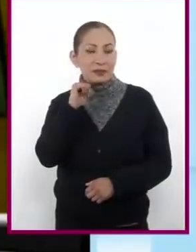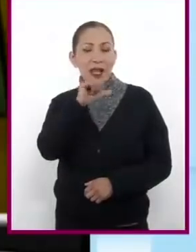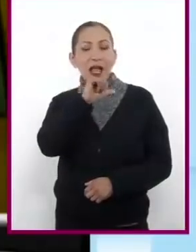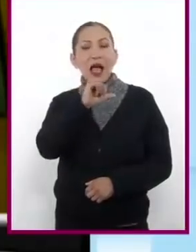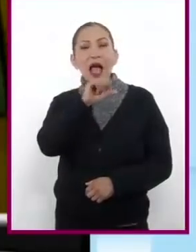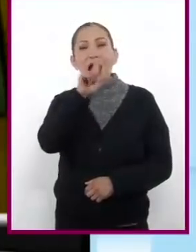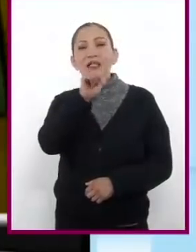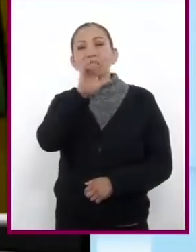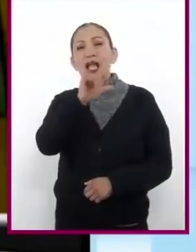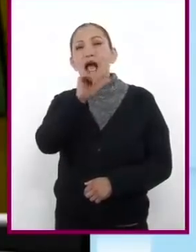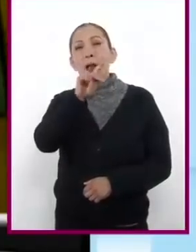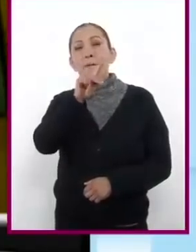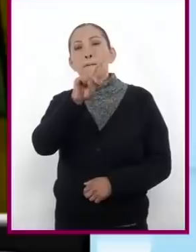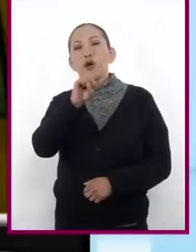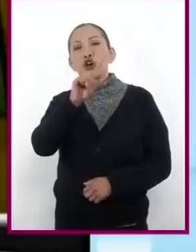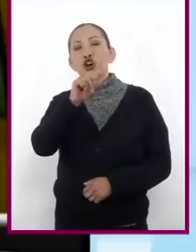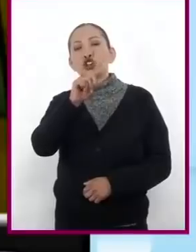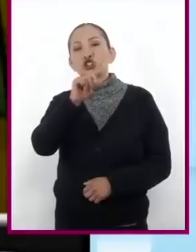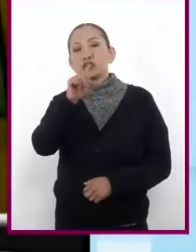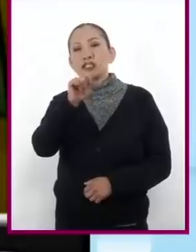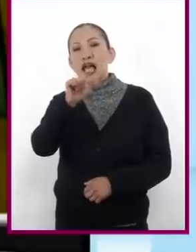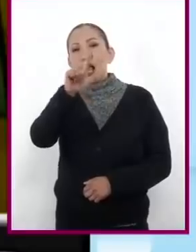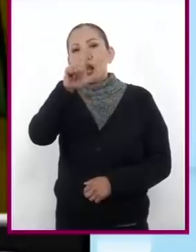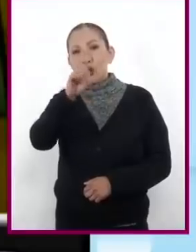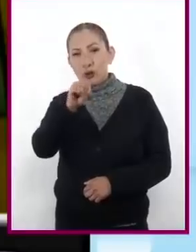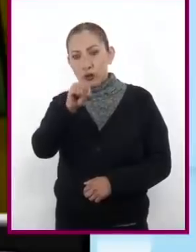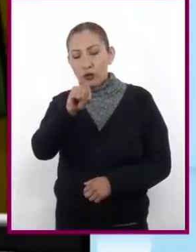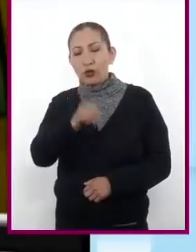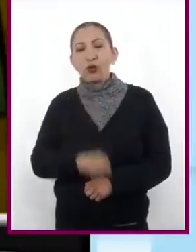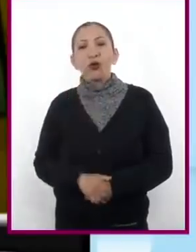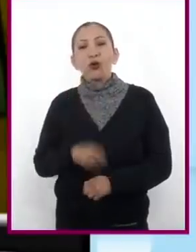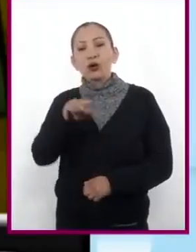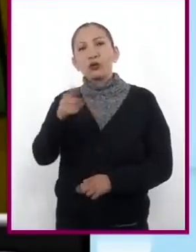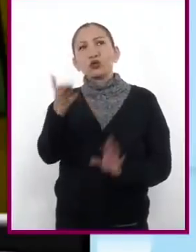también es su origen